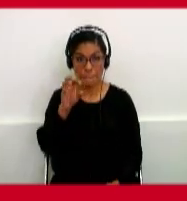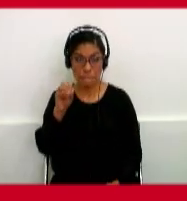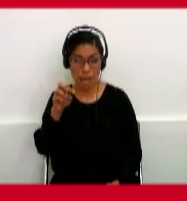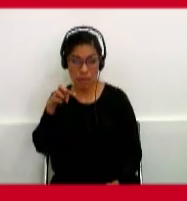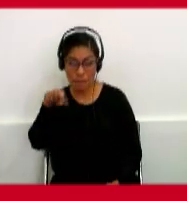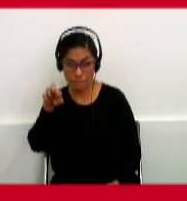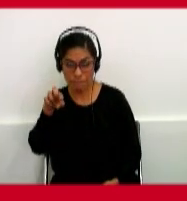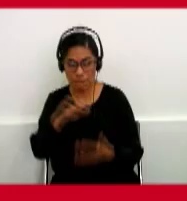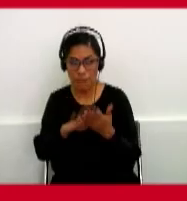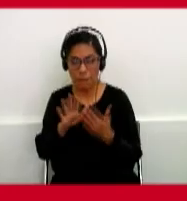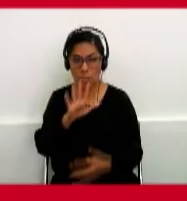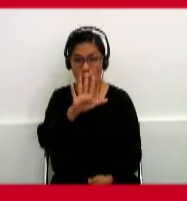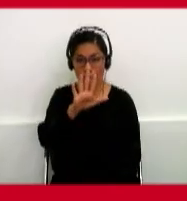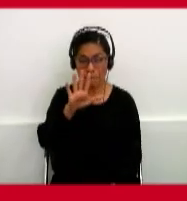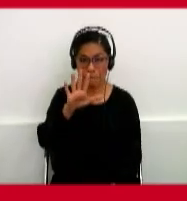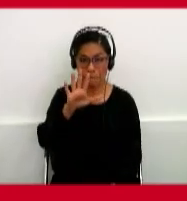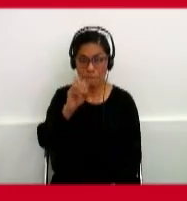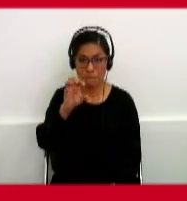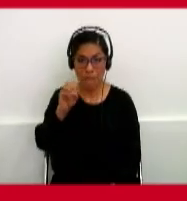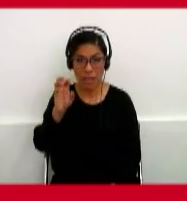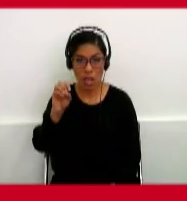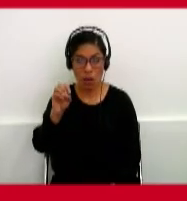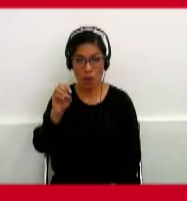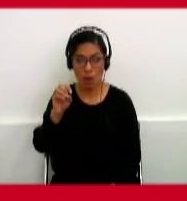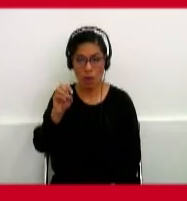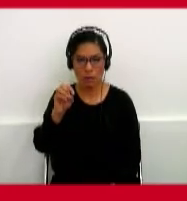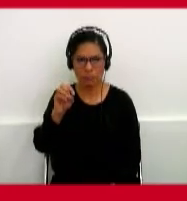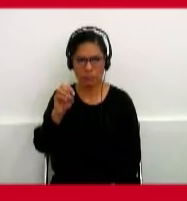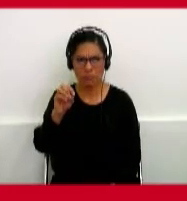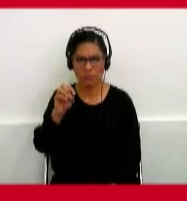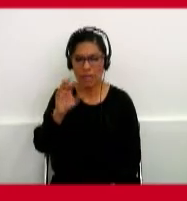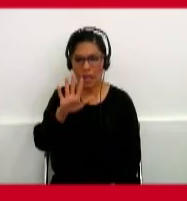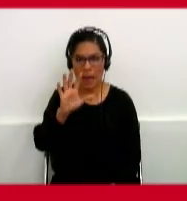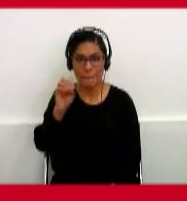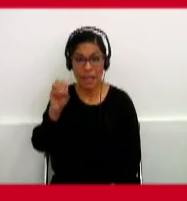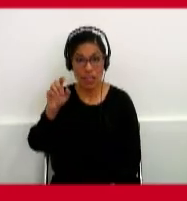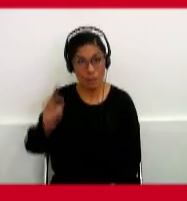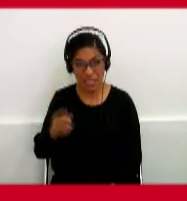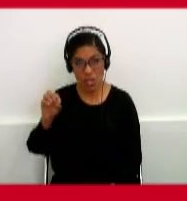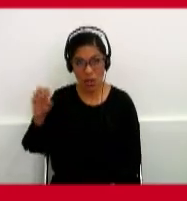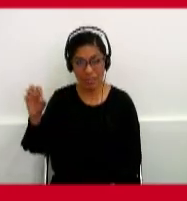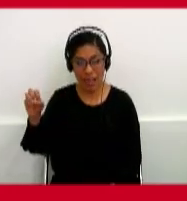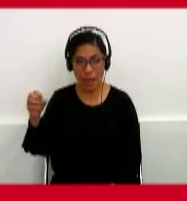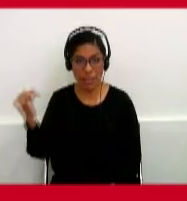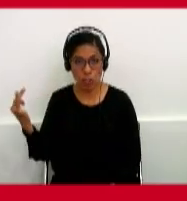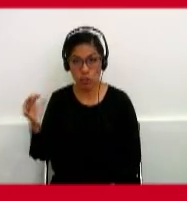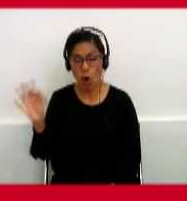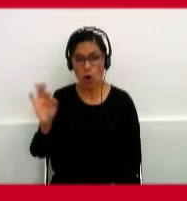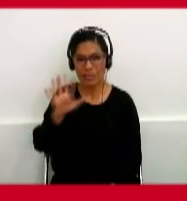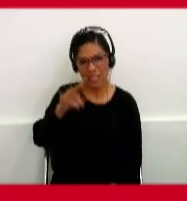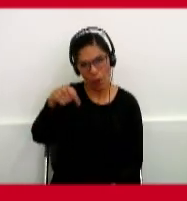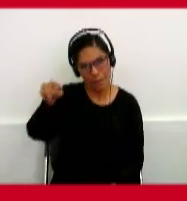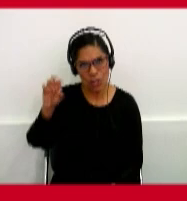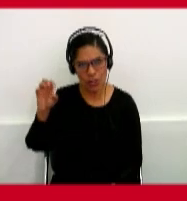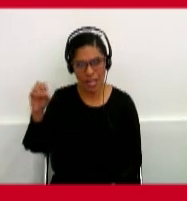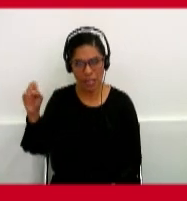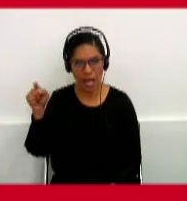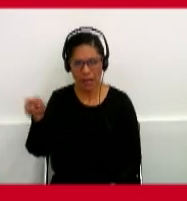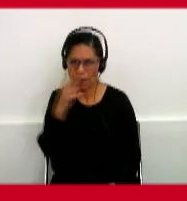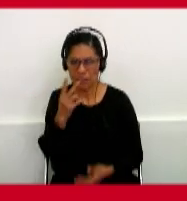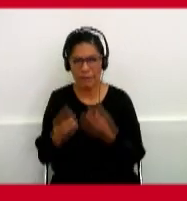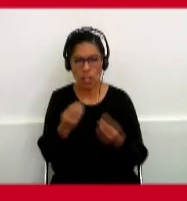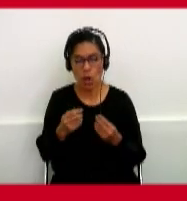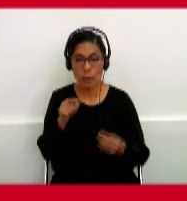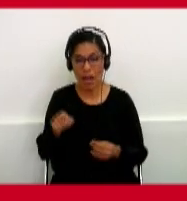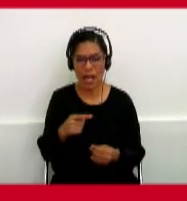qué? Porque en el medio millón, que se obtiene un factor de velocidad de 1.16, es un parámetro, ya me dice